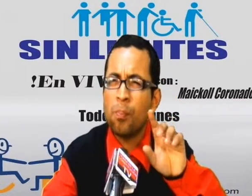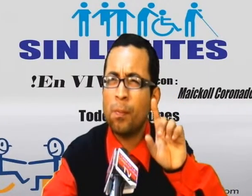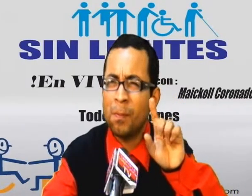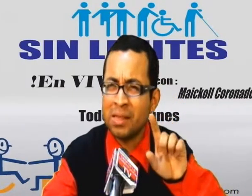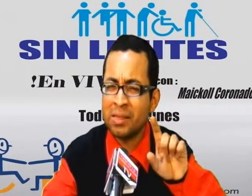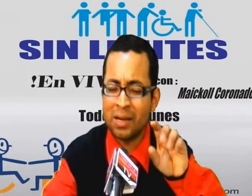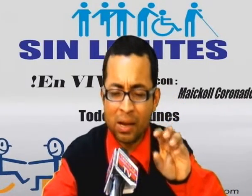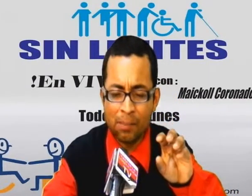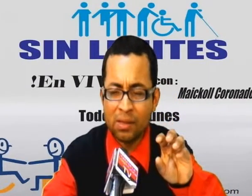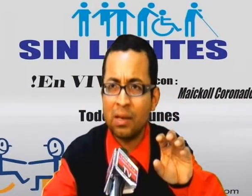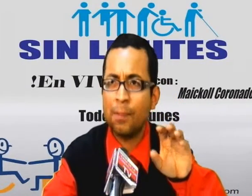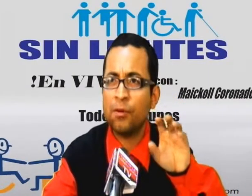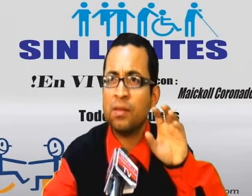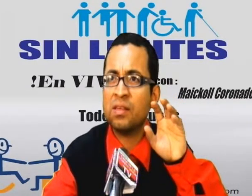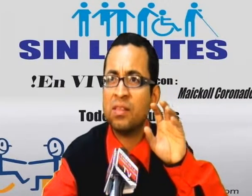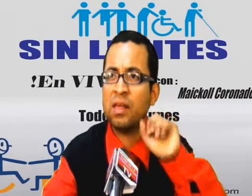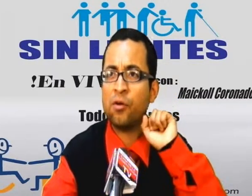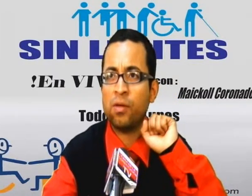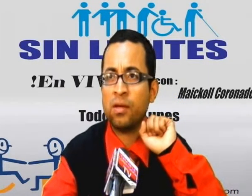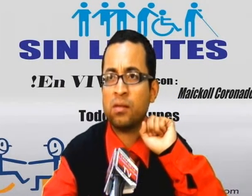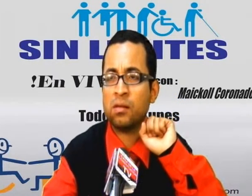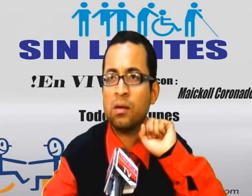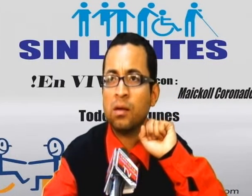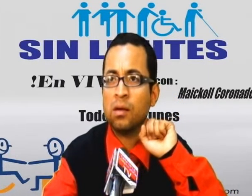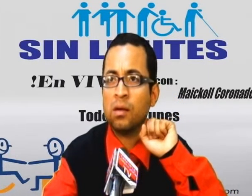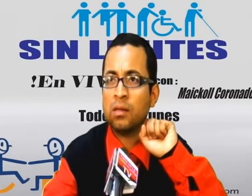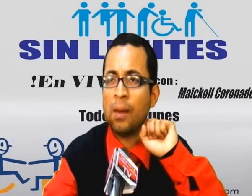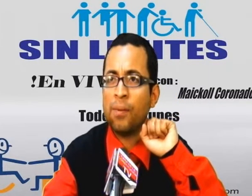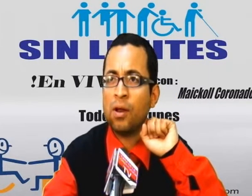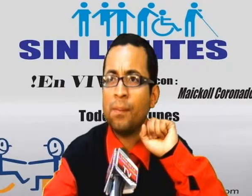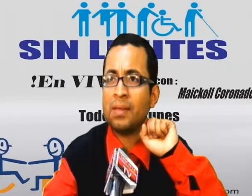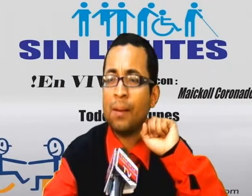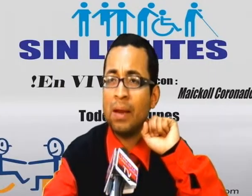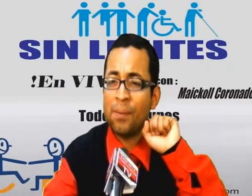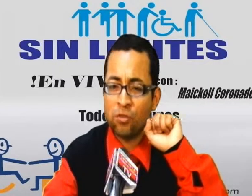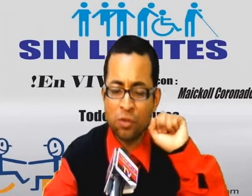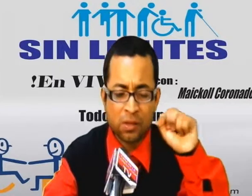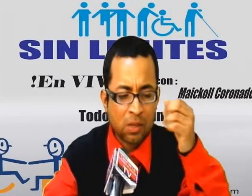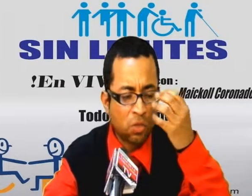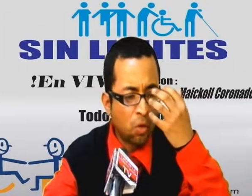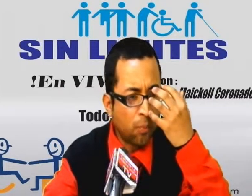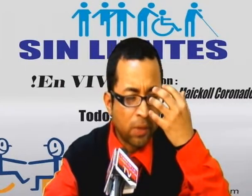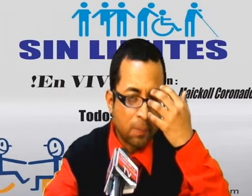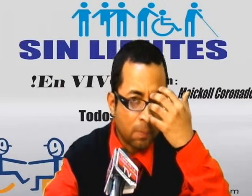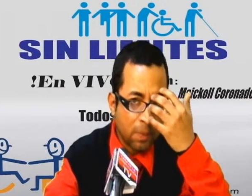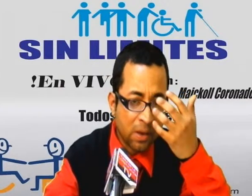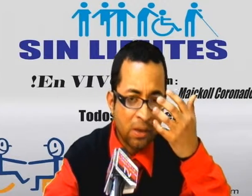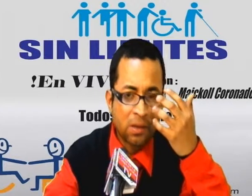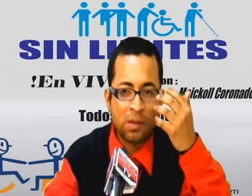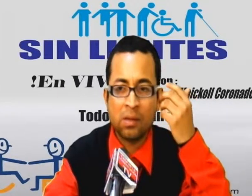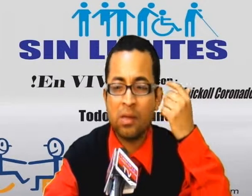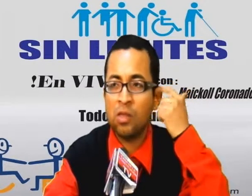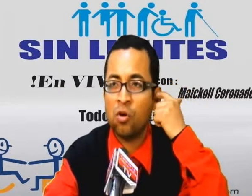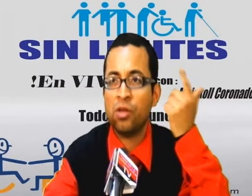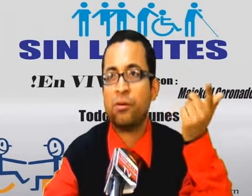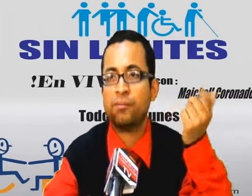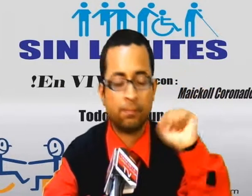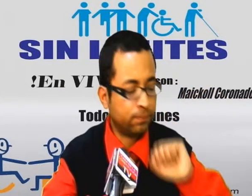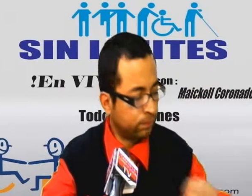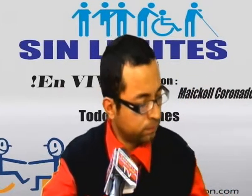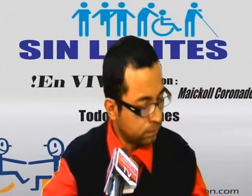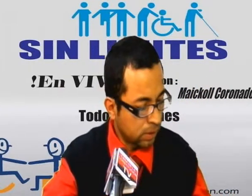Puedo más claramente la persona de silla de ruedas, también las personas que no pueden ver y ni